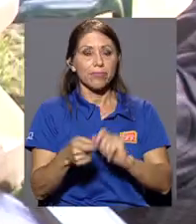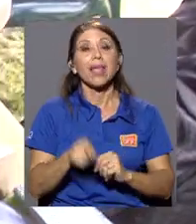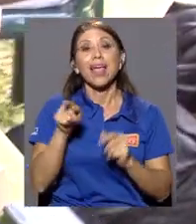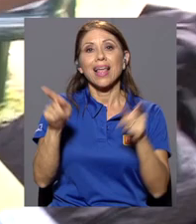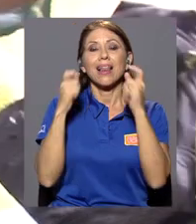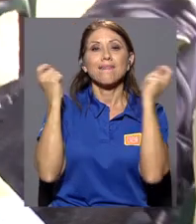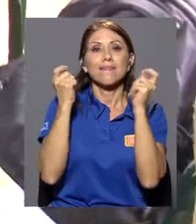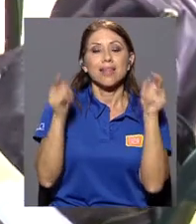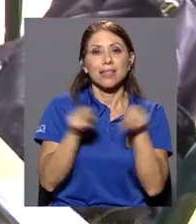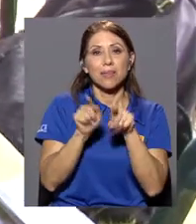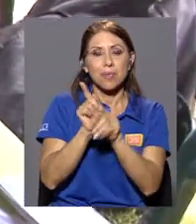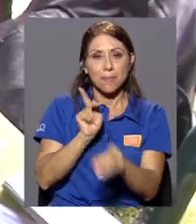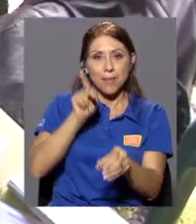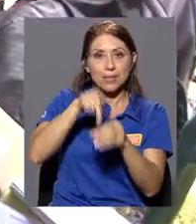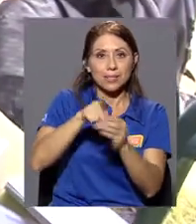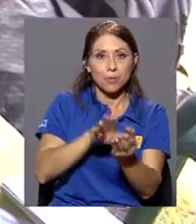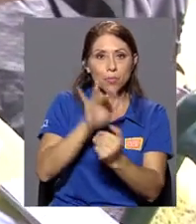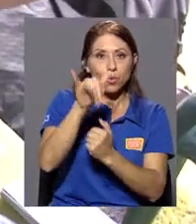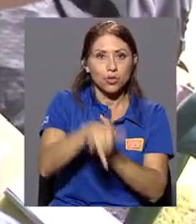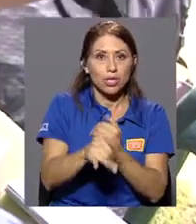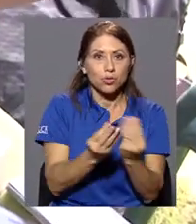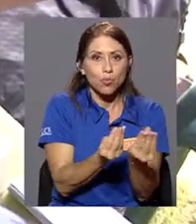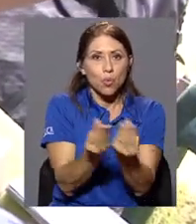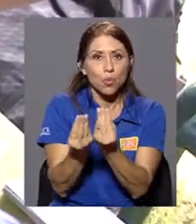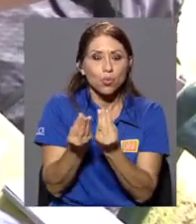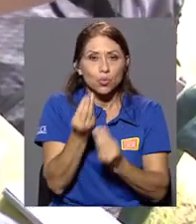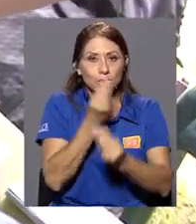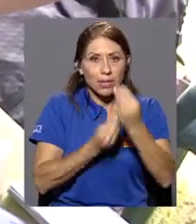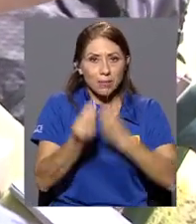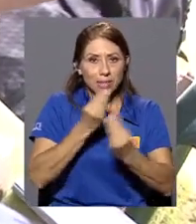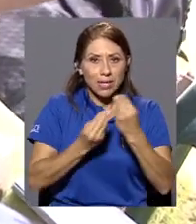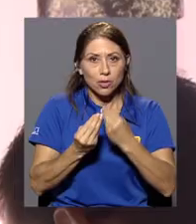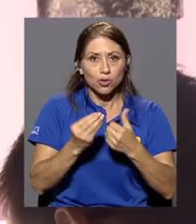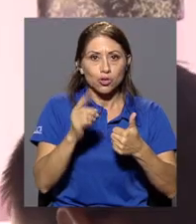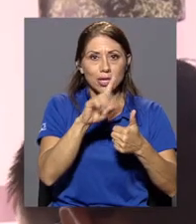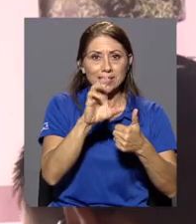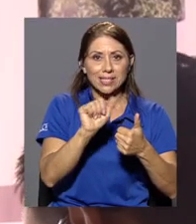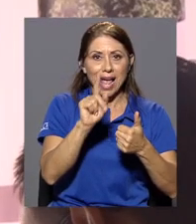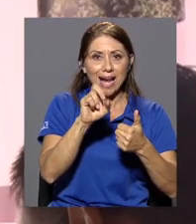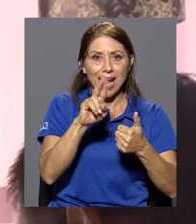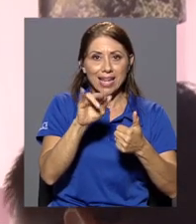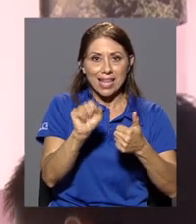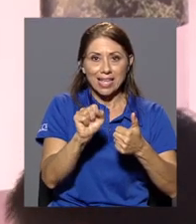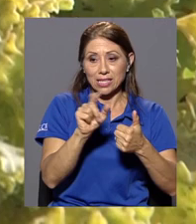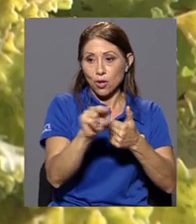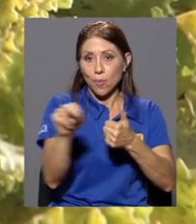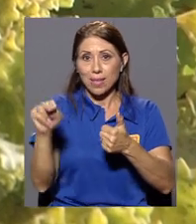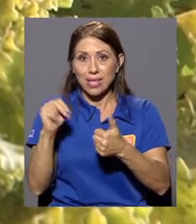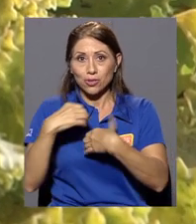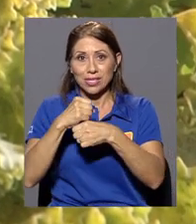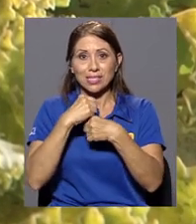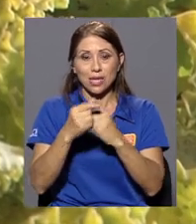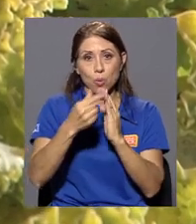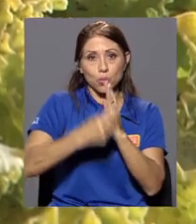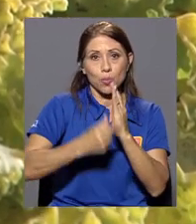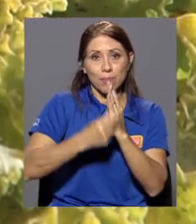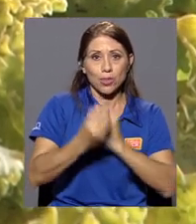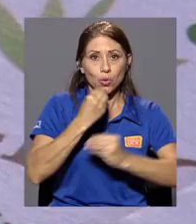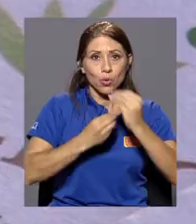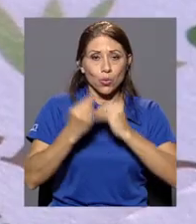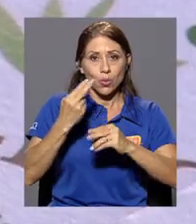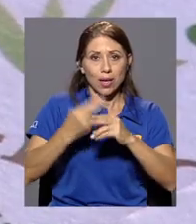también participaron proyectos de productos alimenticios. Zacarías y sus compañeros crearon el suplemento nutricional llamado